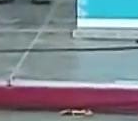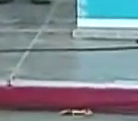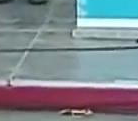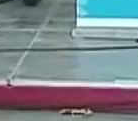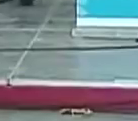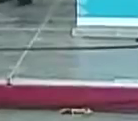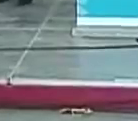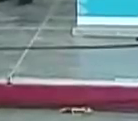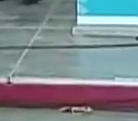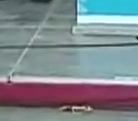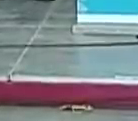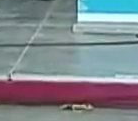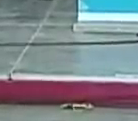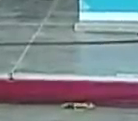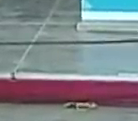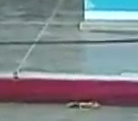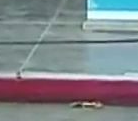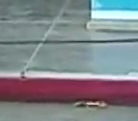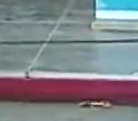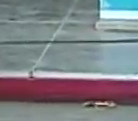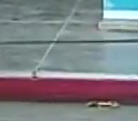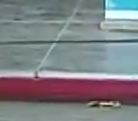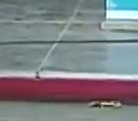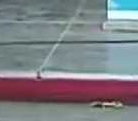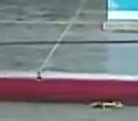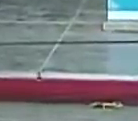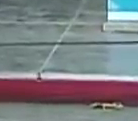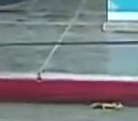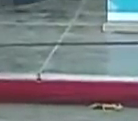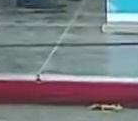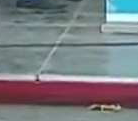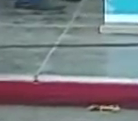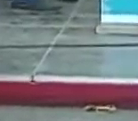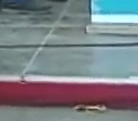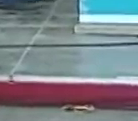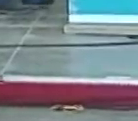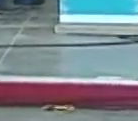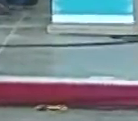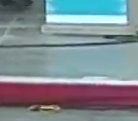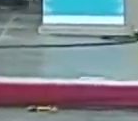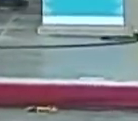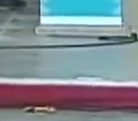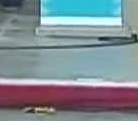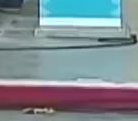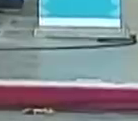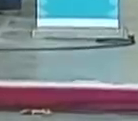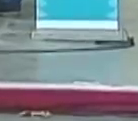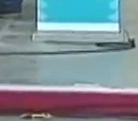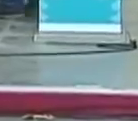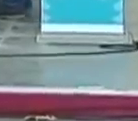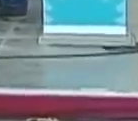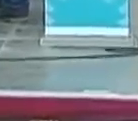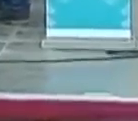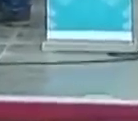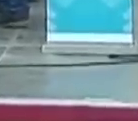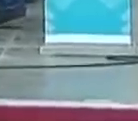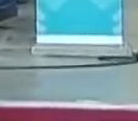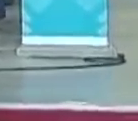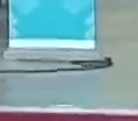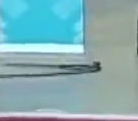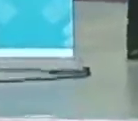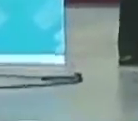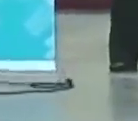participar en esta gran jornada de carnetización del Partido Socialista Unido de Venezuela, este día 9 de marzo, del